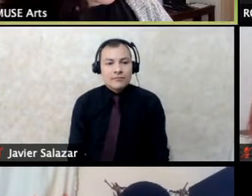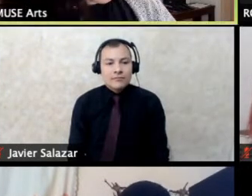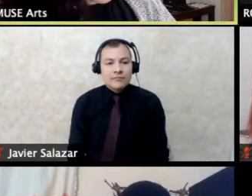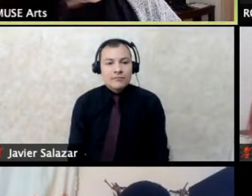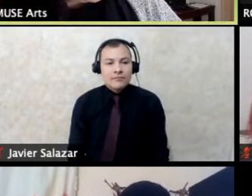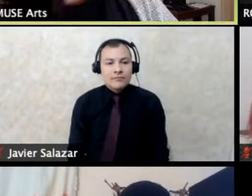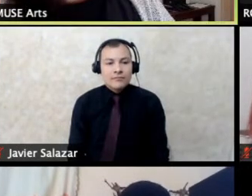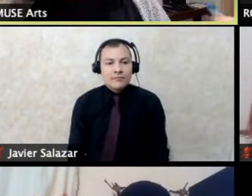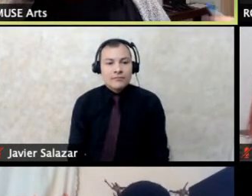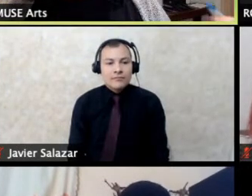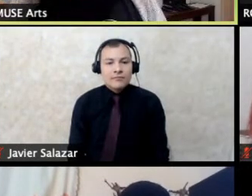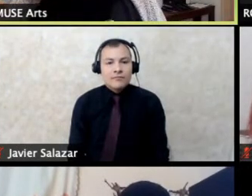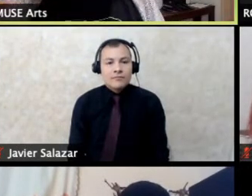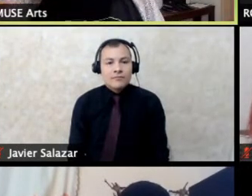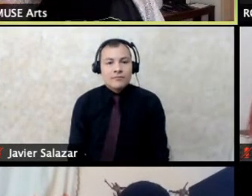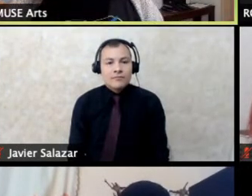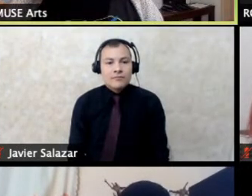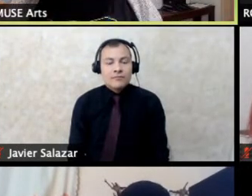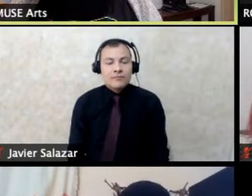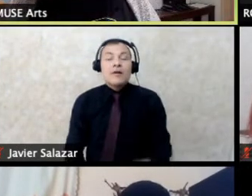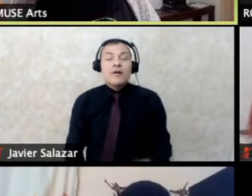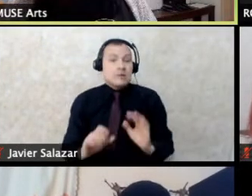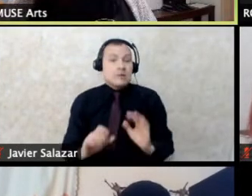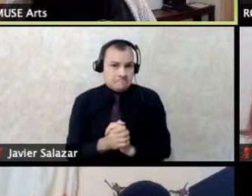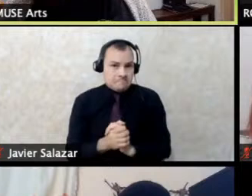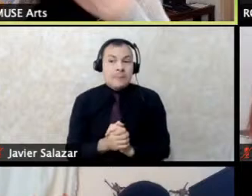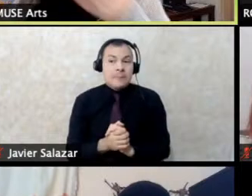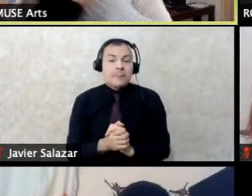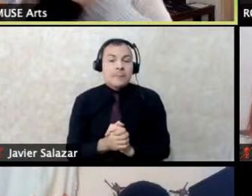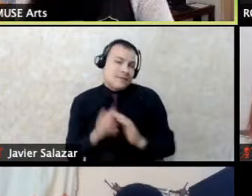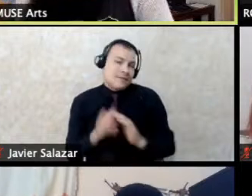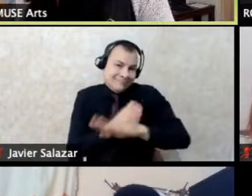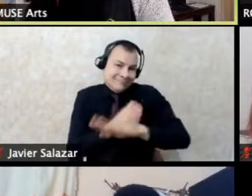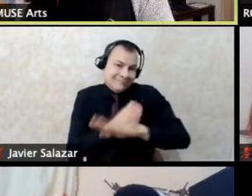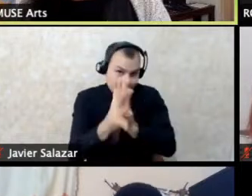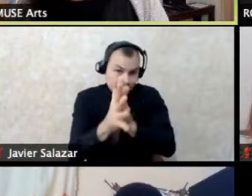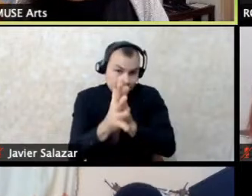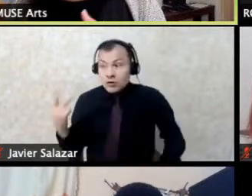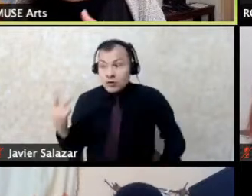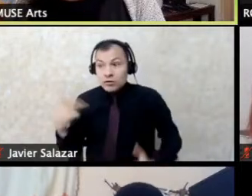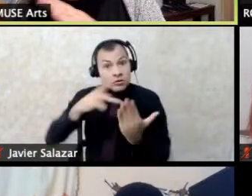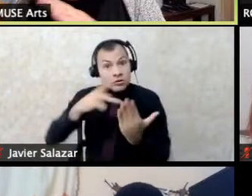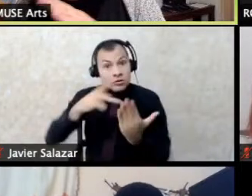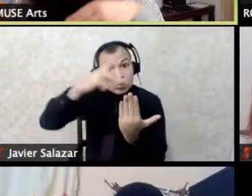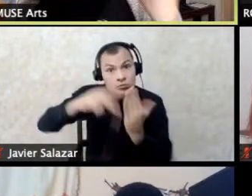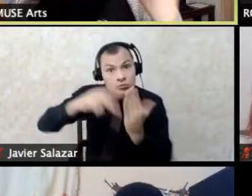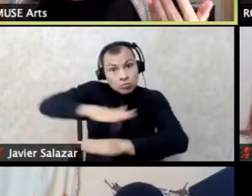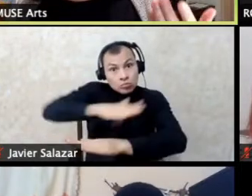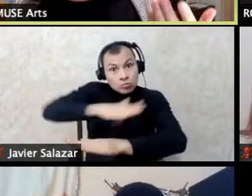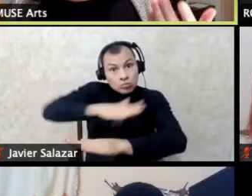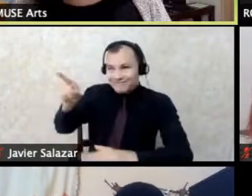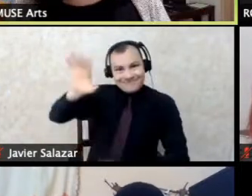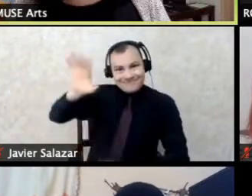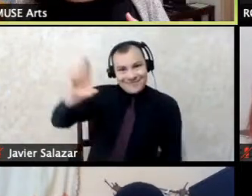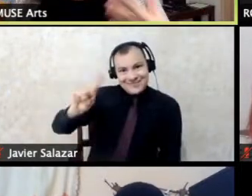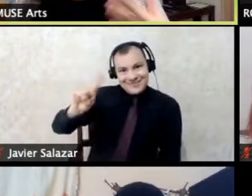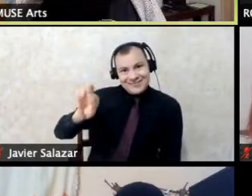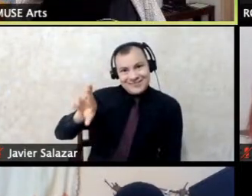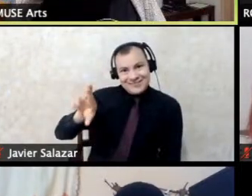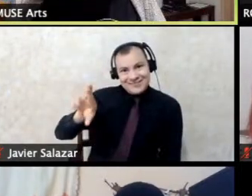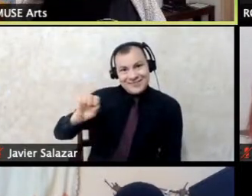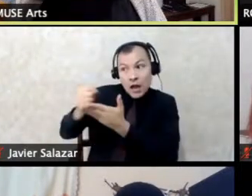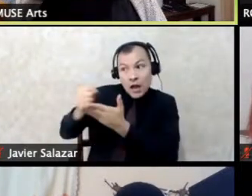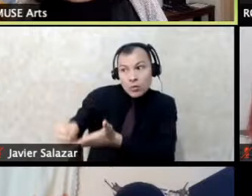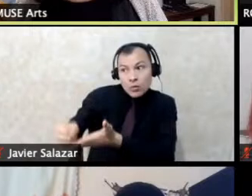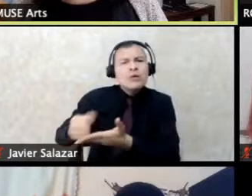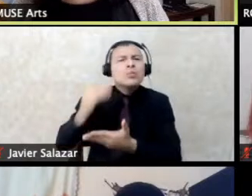Como les decía, nosotros empezamos este proyecto en el 2011 en Siria, y luego en el 2015 nos movimos al Líbano, y